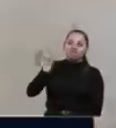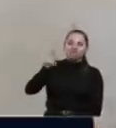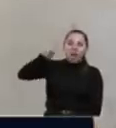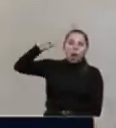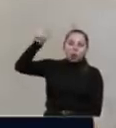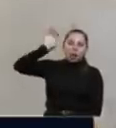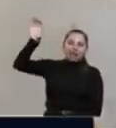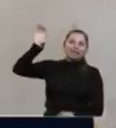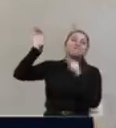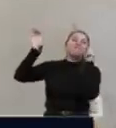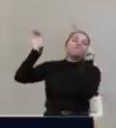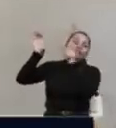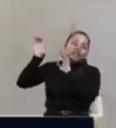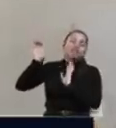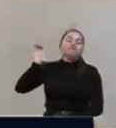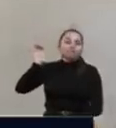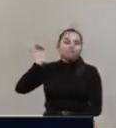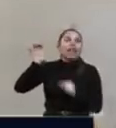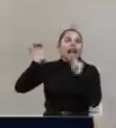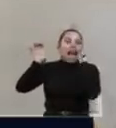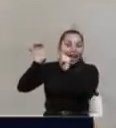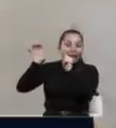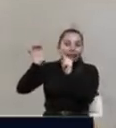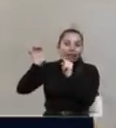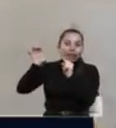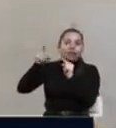esa droga, donde se incauta.